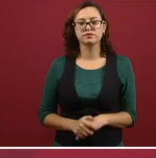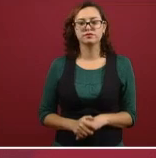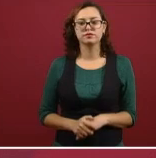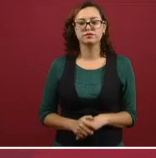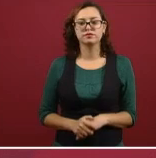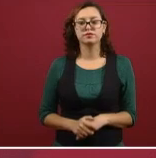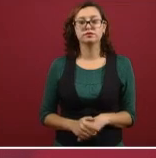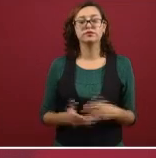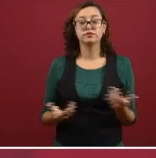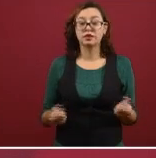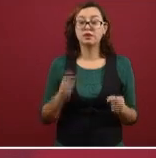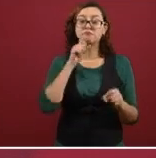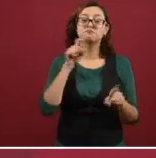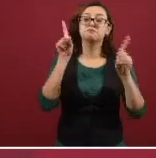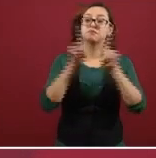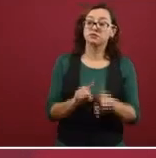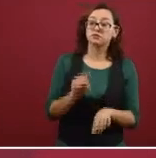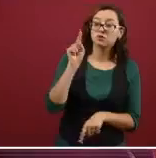sembradores.